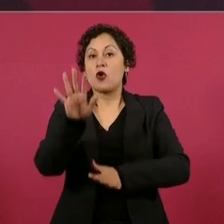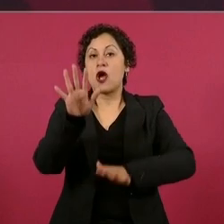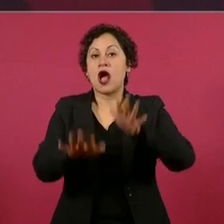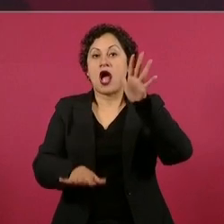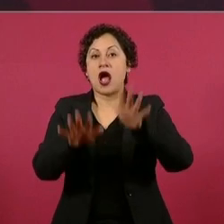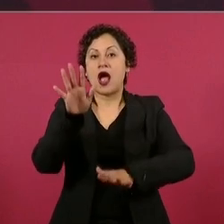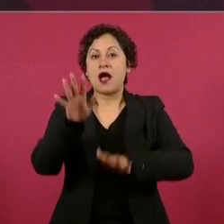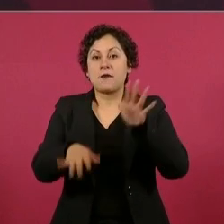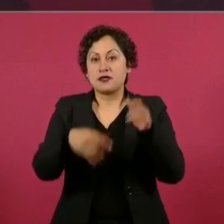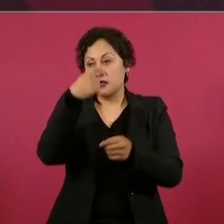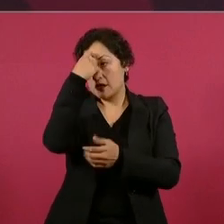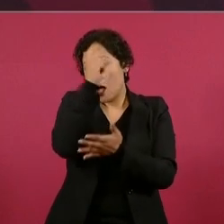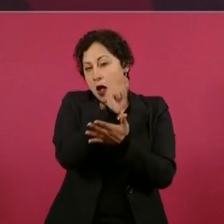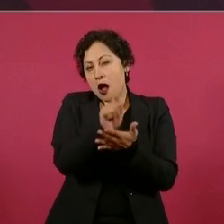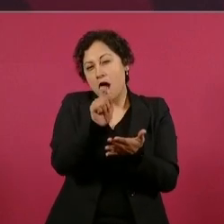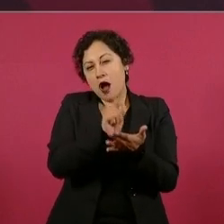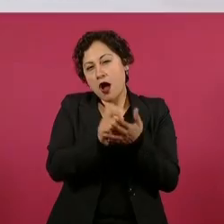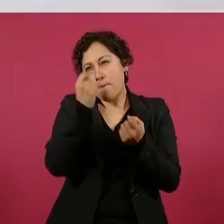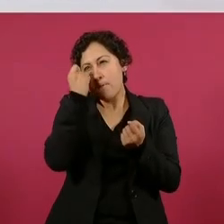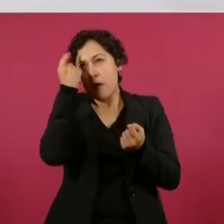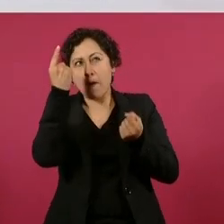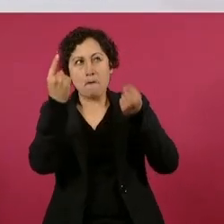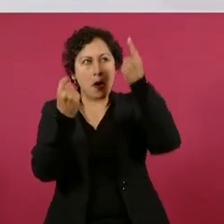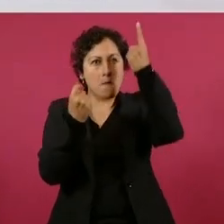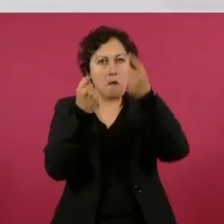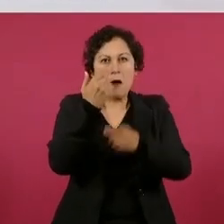pierden hasta la imaginación y el talento.